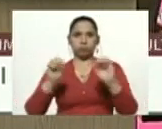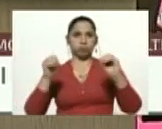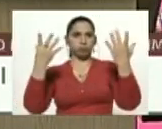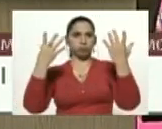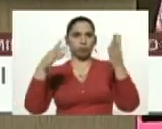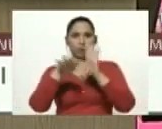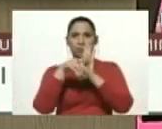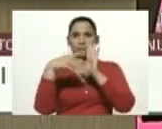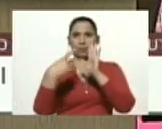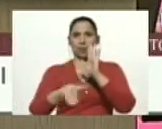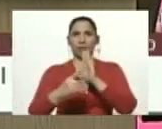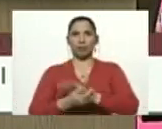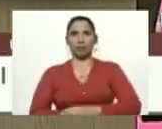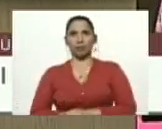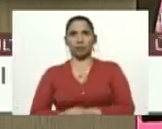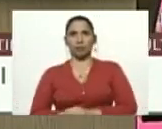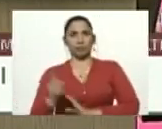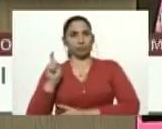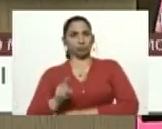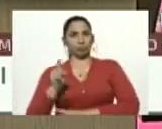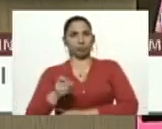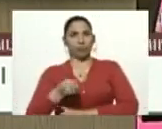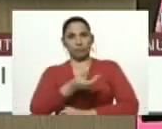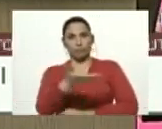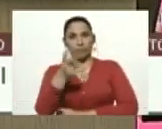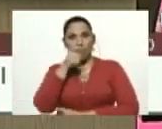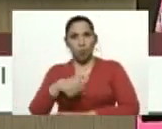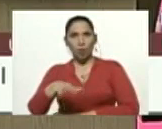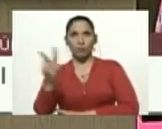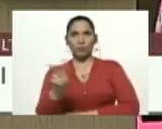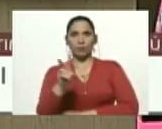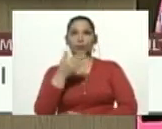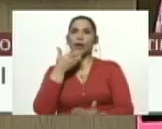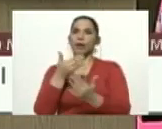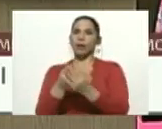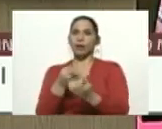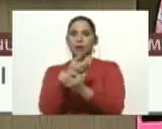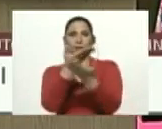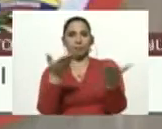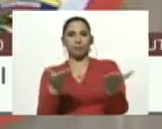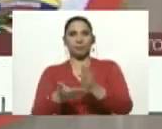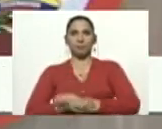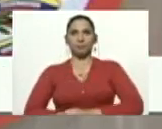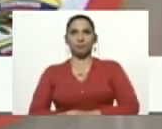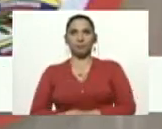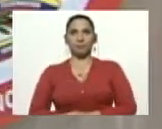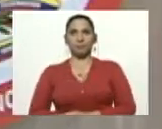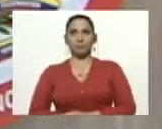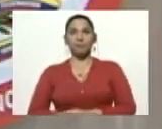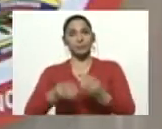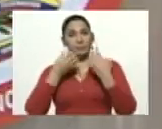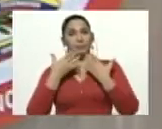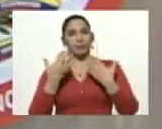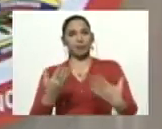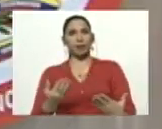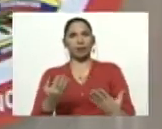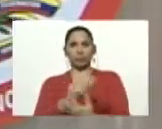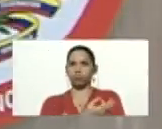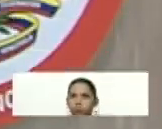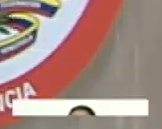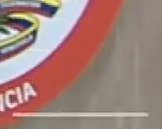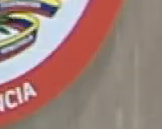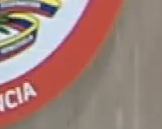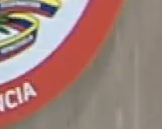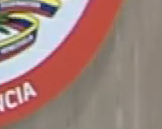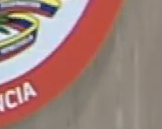el derecho que merece el pueblo venezolano. Muchas gracias y feliz tarde para todos. Bien, como exitoso ha calificado